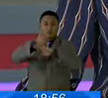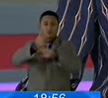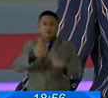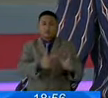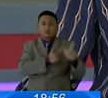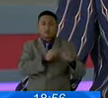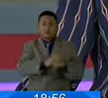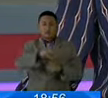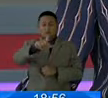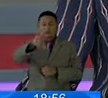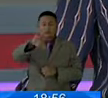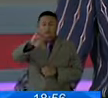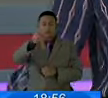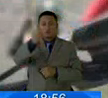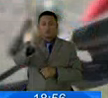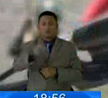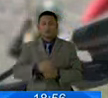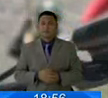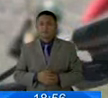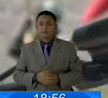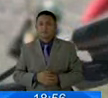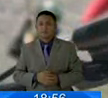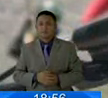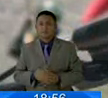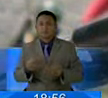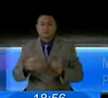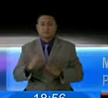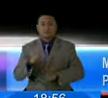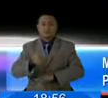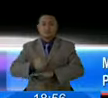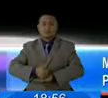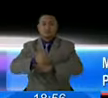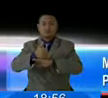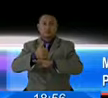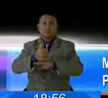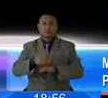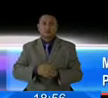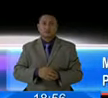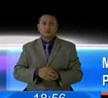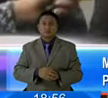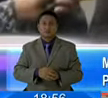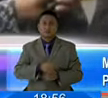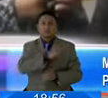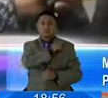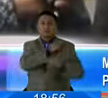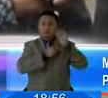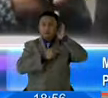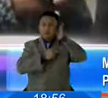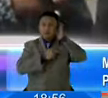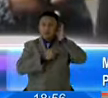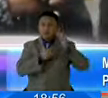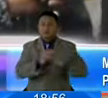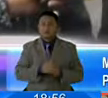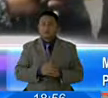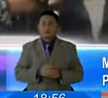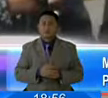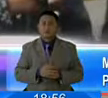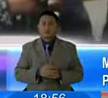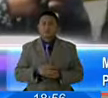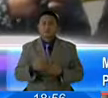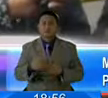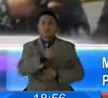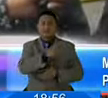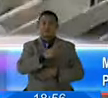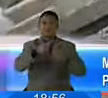Ejército, Luis Castro. Luego de la designación del nuevo comandante del Ejército y tras las declaraciones emitidas por el removido general de división Luis